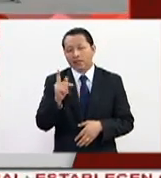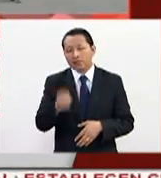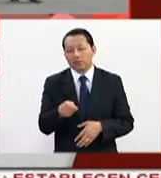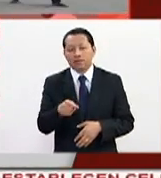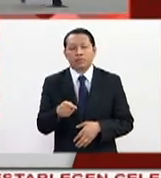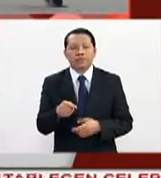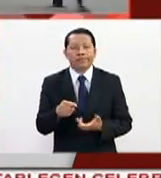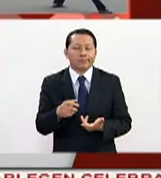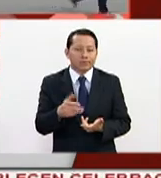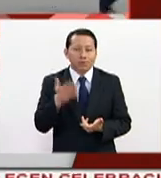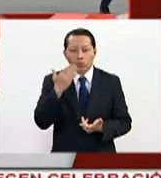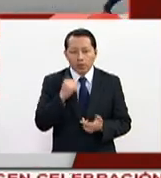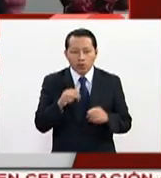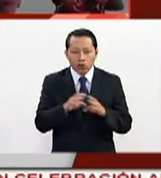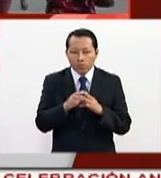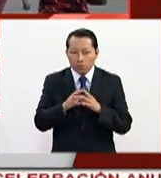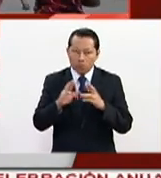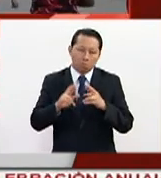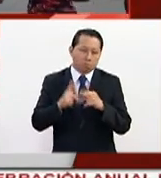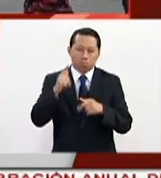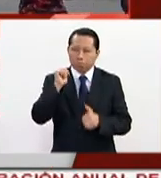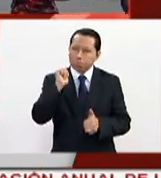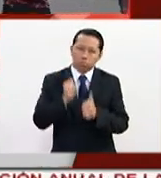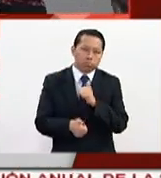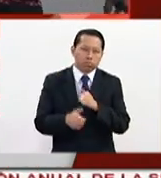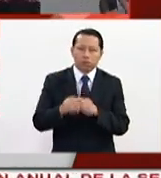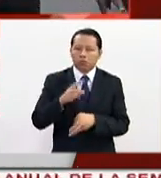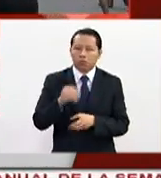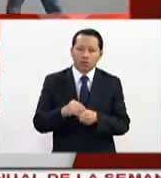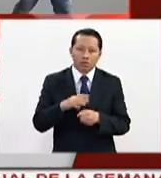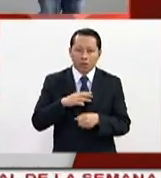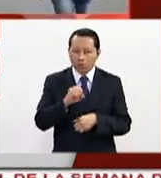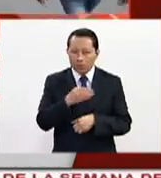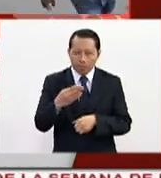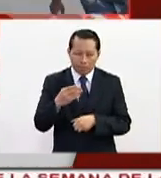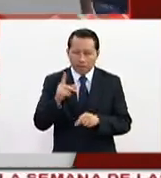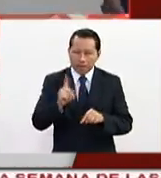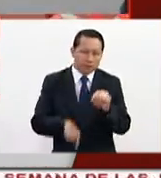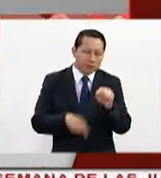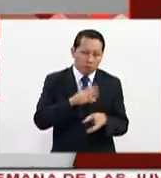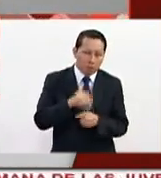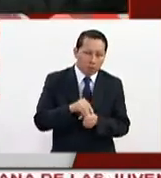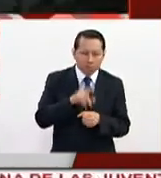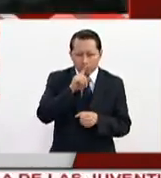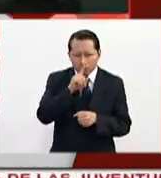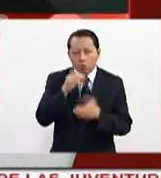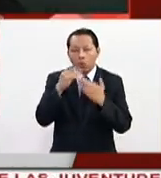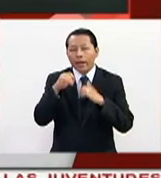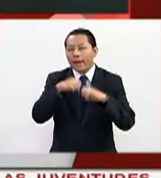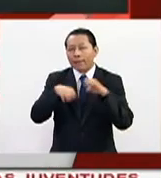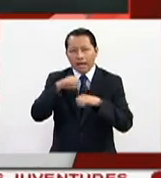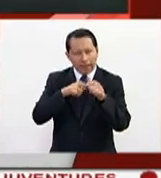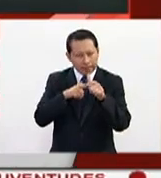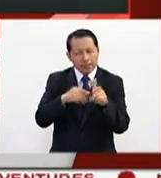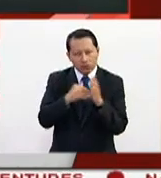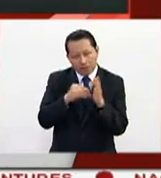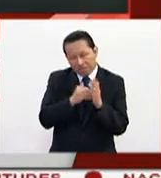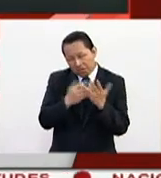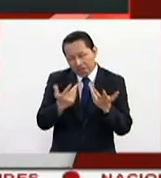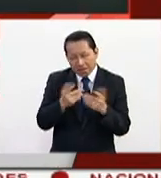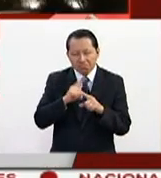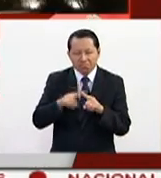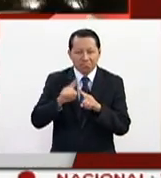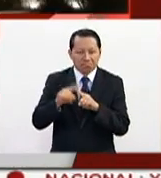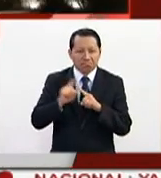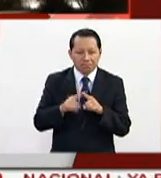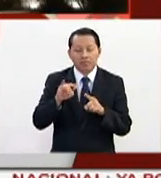marcado un rompimiento total acerca del legado del presidente Obama, no se ha quitado la embajada, por ejemplo.